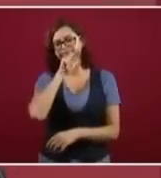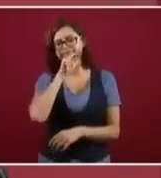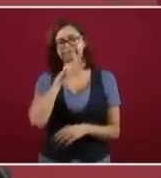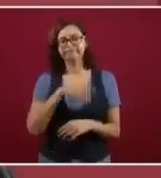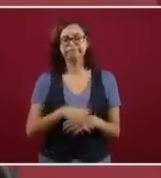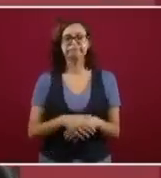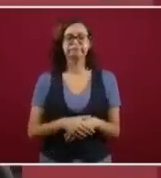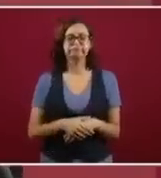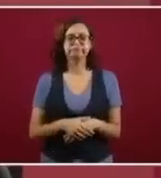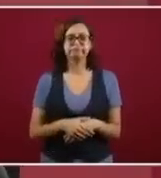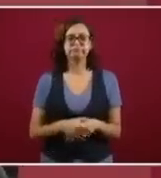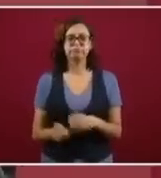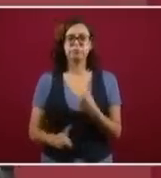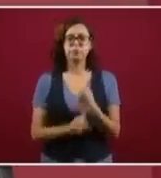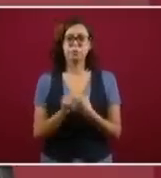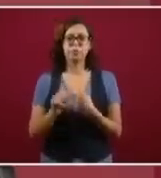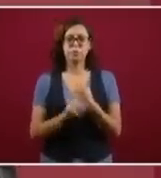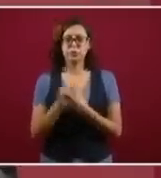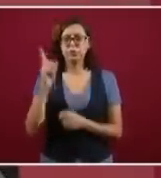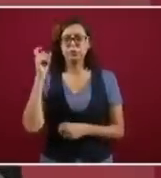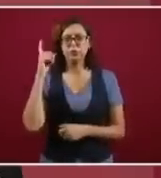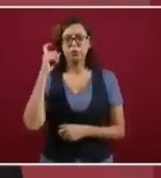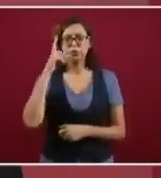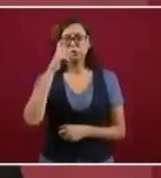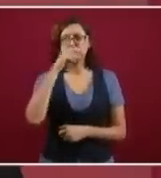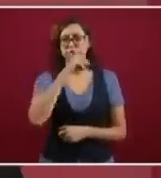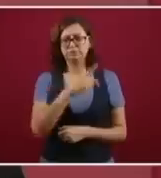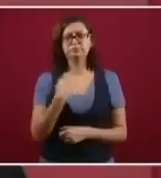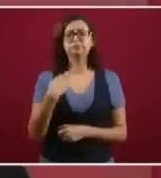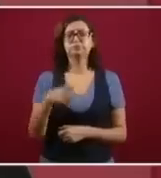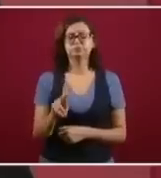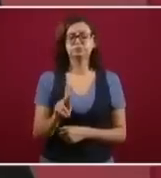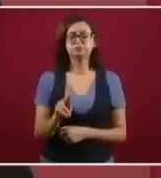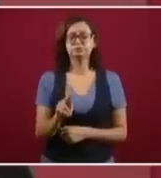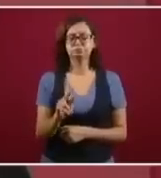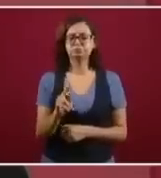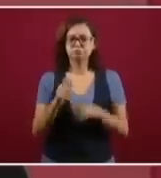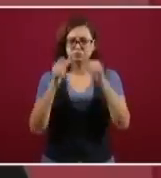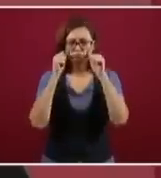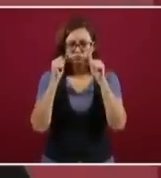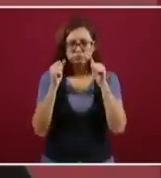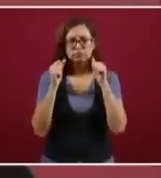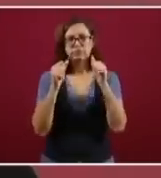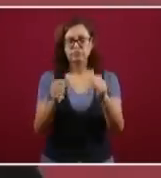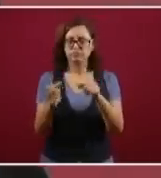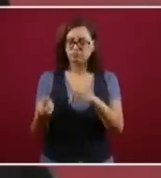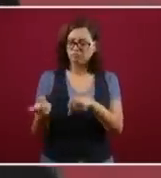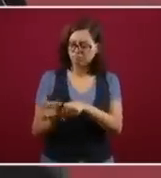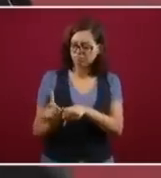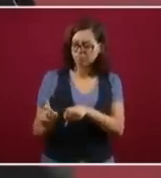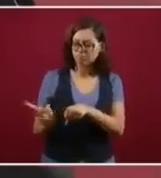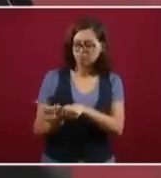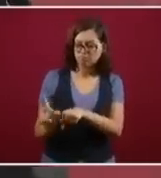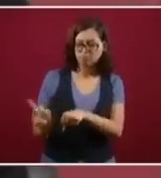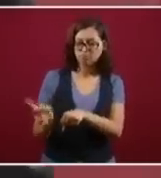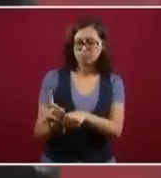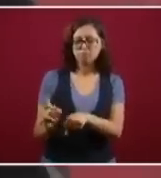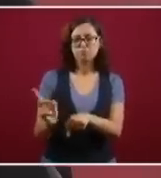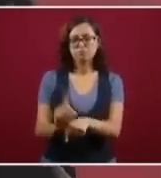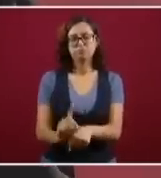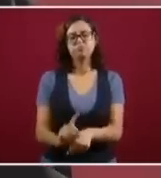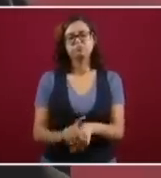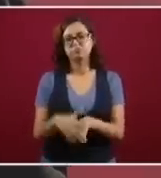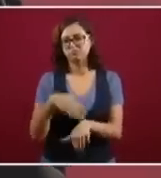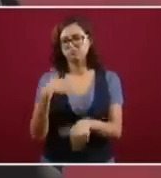problema complejo, pero lo estamos atendiendo todos los días y les vamos